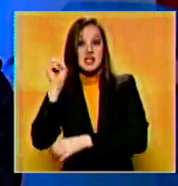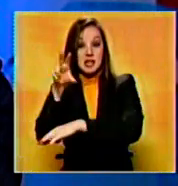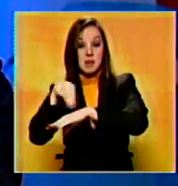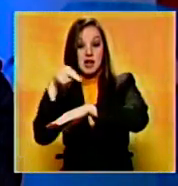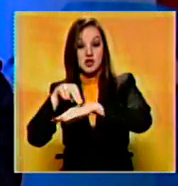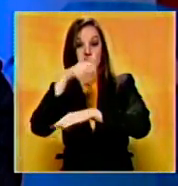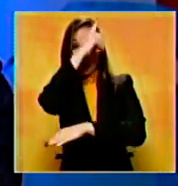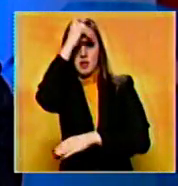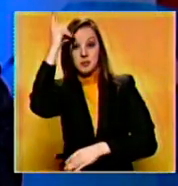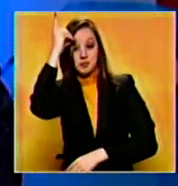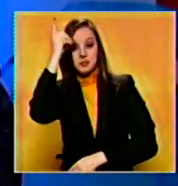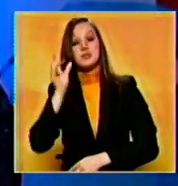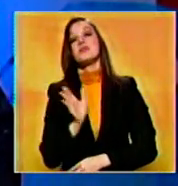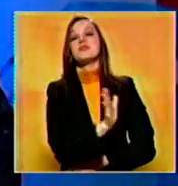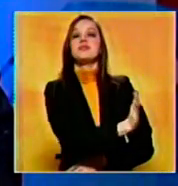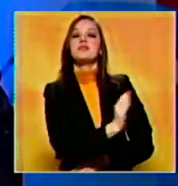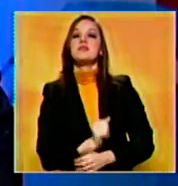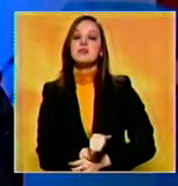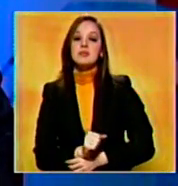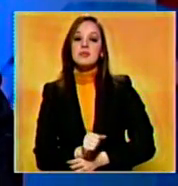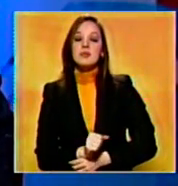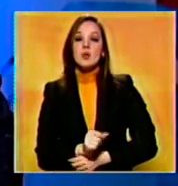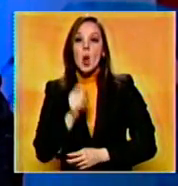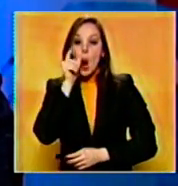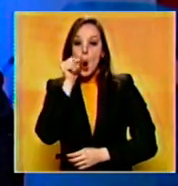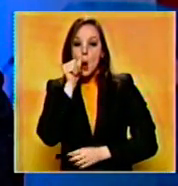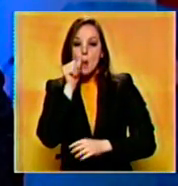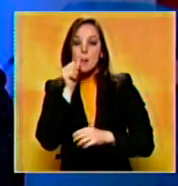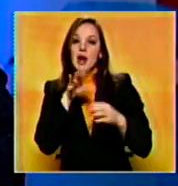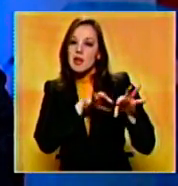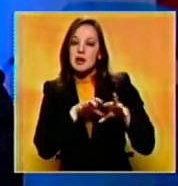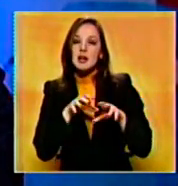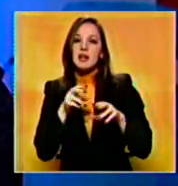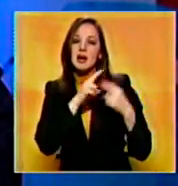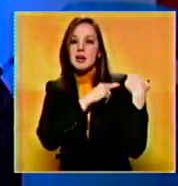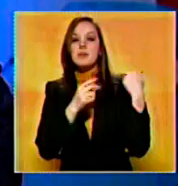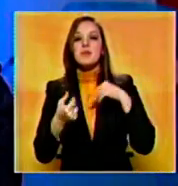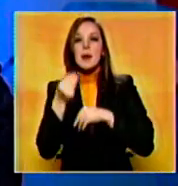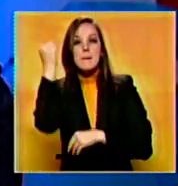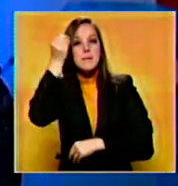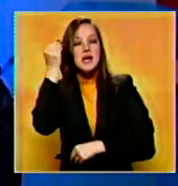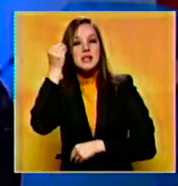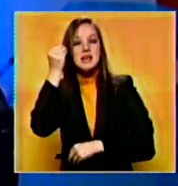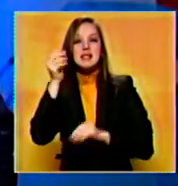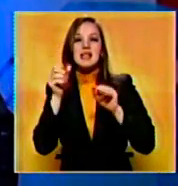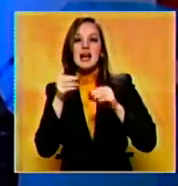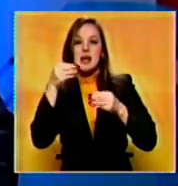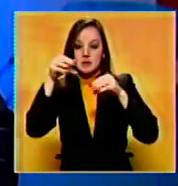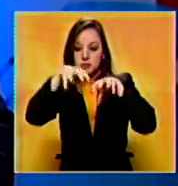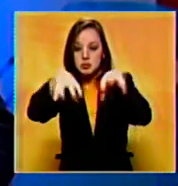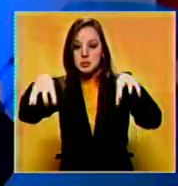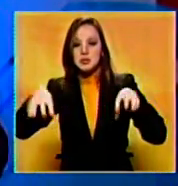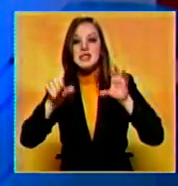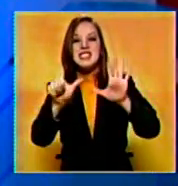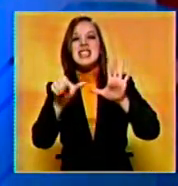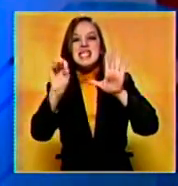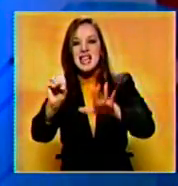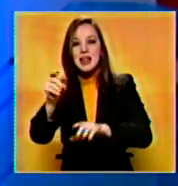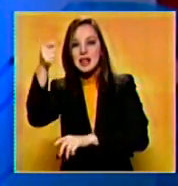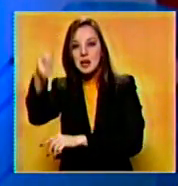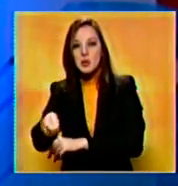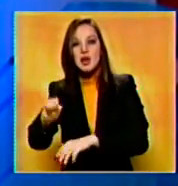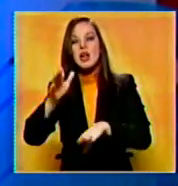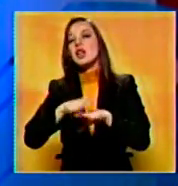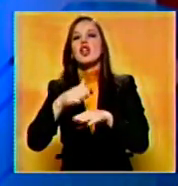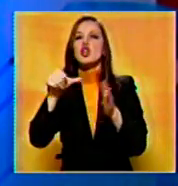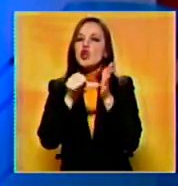seguimos. El director ejecutivo de la magistratura, Argenis Chávez, informó que esperan instalar al menos 60 tribunales penales en los municipios con mayor incidencia delictiva